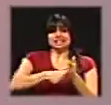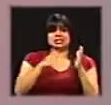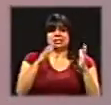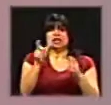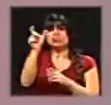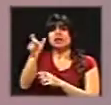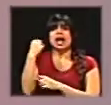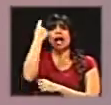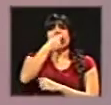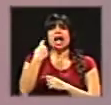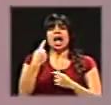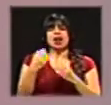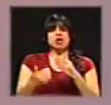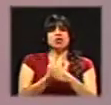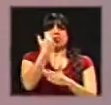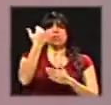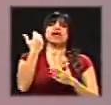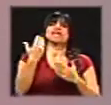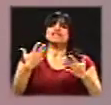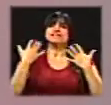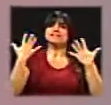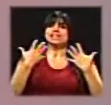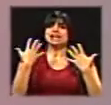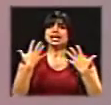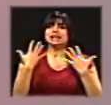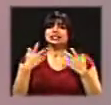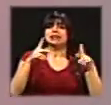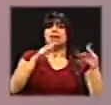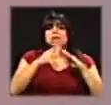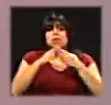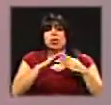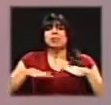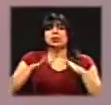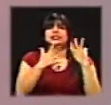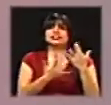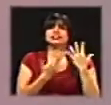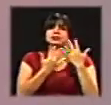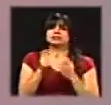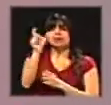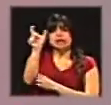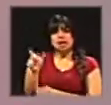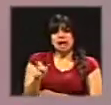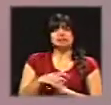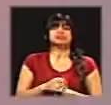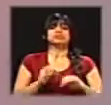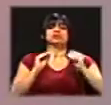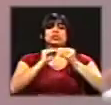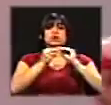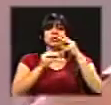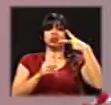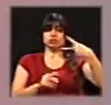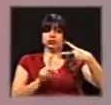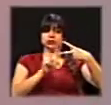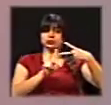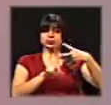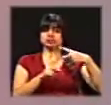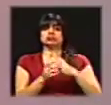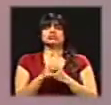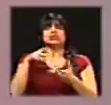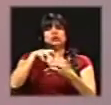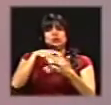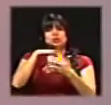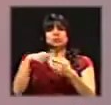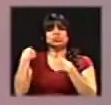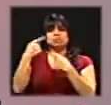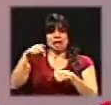cara fresca, es una cara nueva que de alguna manera estaba siendo esperada por la población. Número dos, también dentro de los estudios que se han venido haciendo, incluso